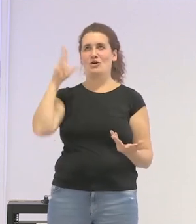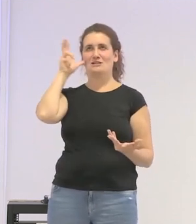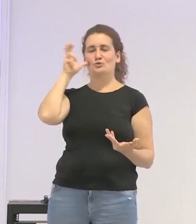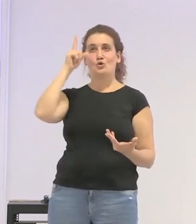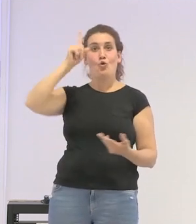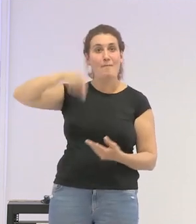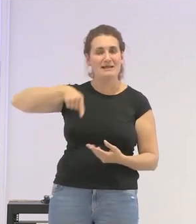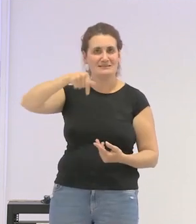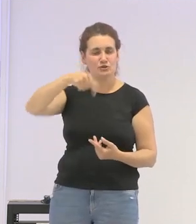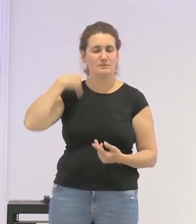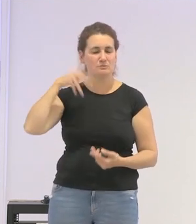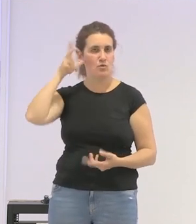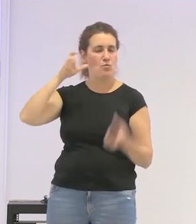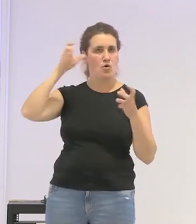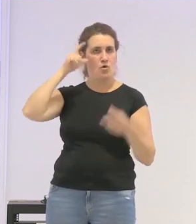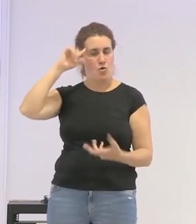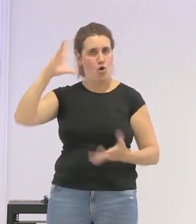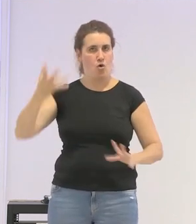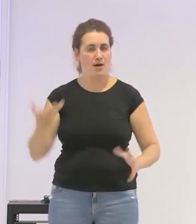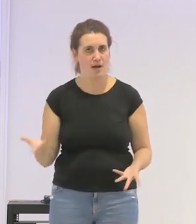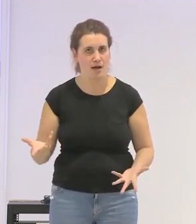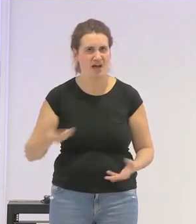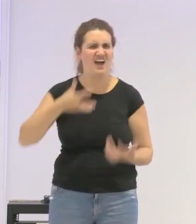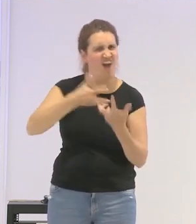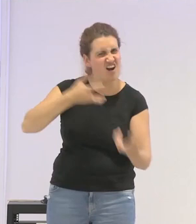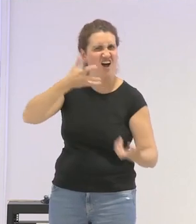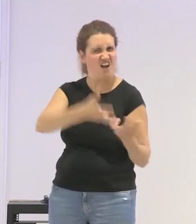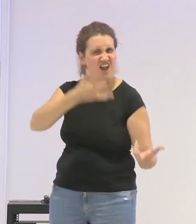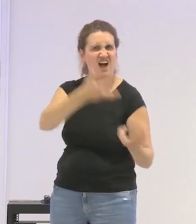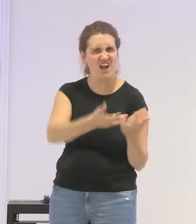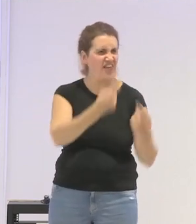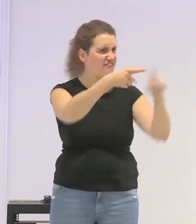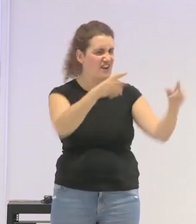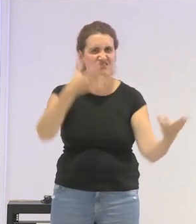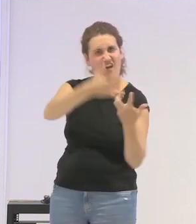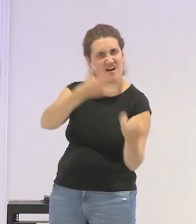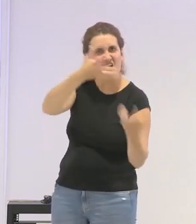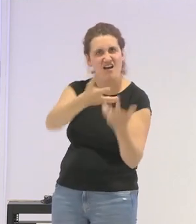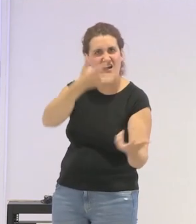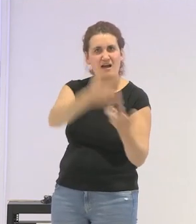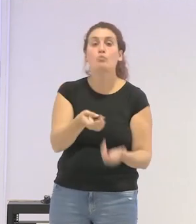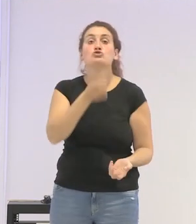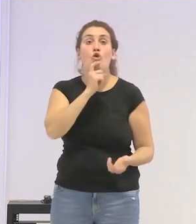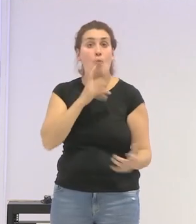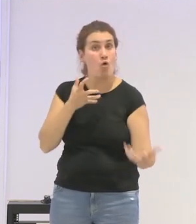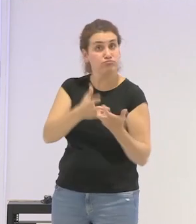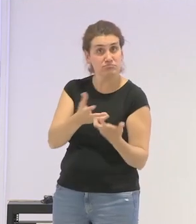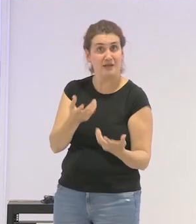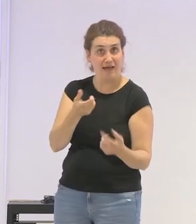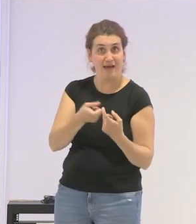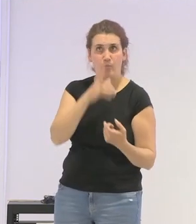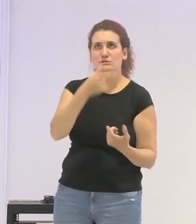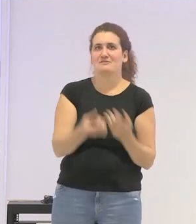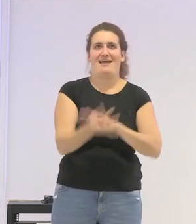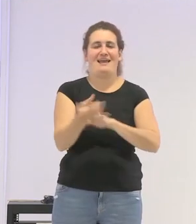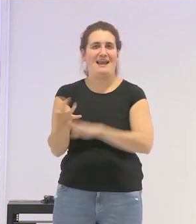un mes, ¿no? Es como guerra, guerra, guerra. Entonces, bueno, pues ¿cómo combates la guerra? Pues la combates también